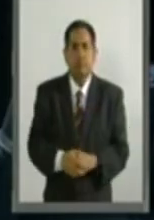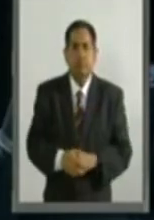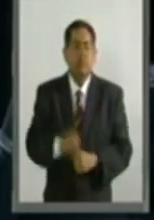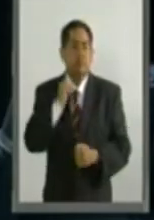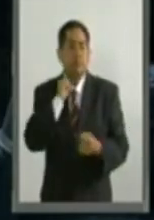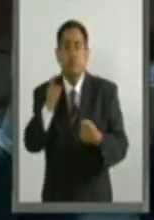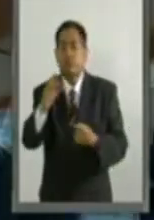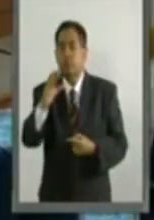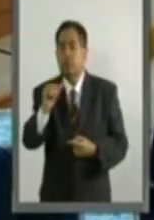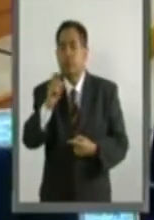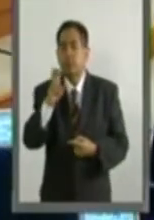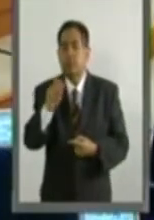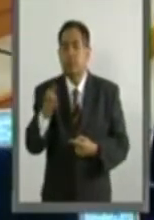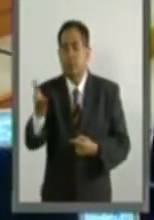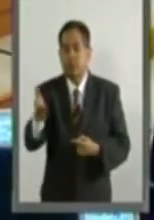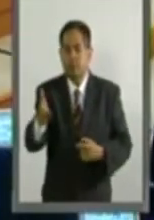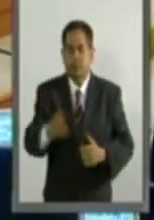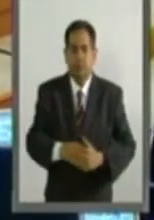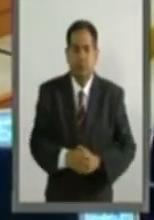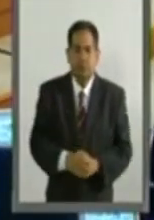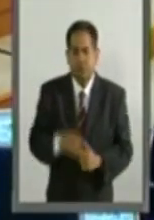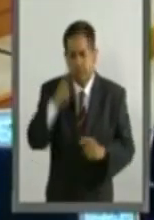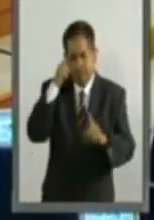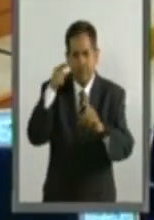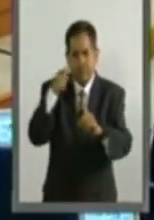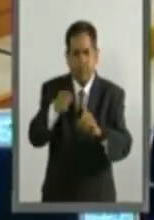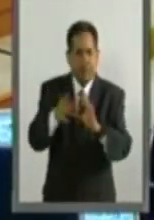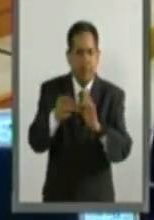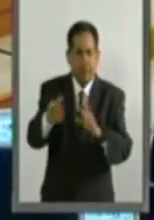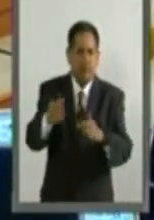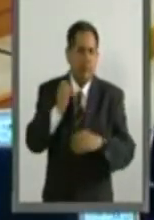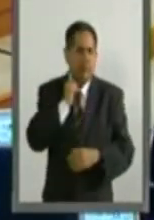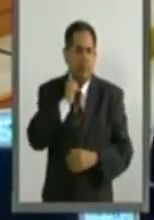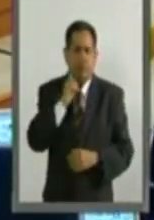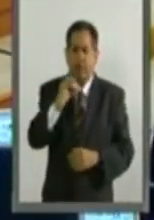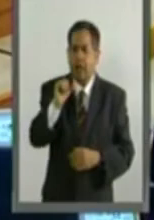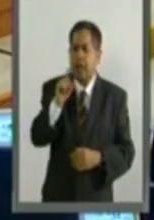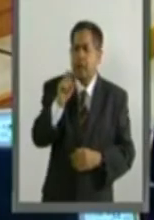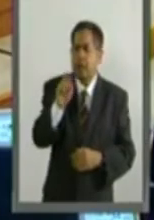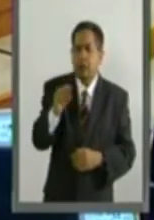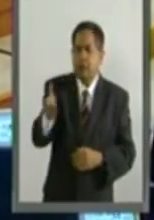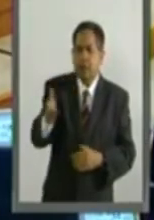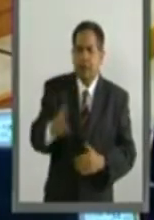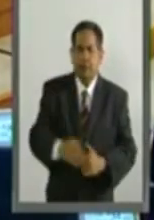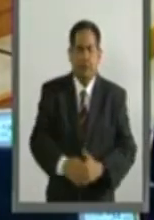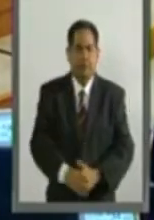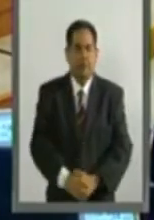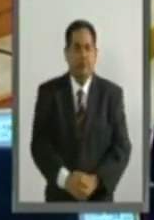Senadora Calderón, denle volumen. ¿Con qué objeto? Denle volumen a la senadora en su escaño, son tan amables.